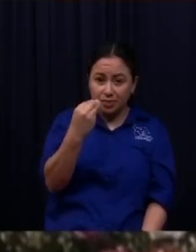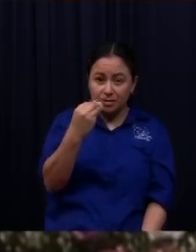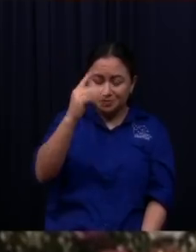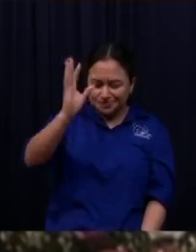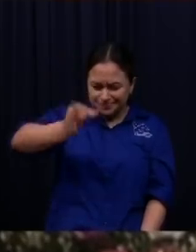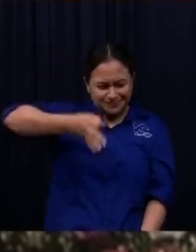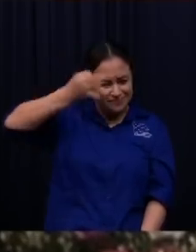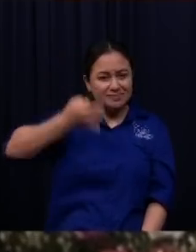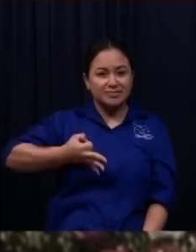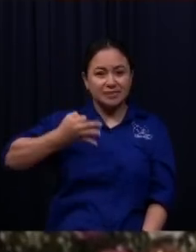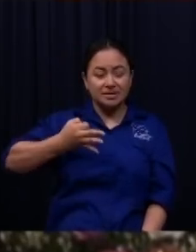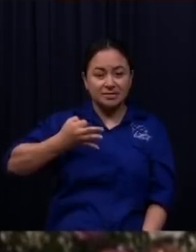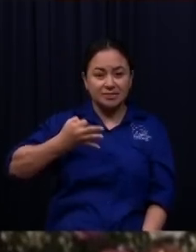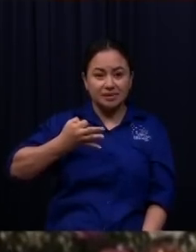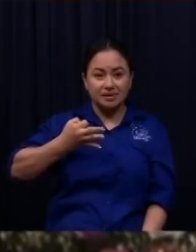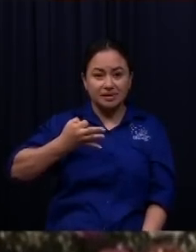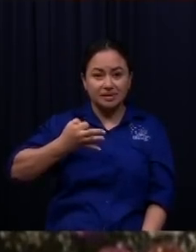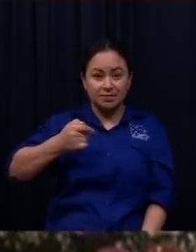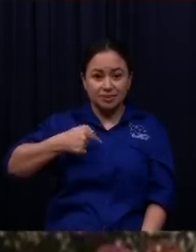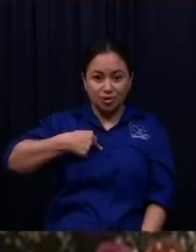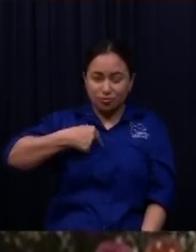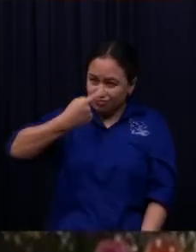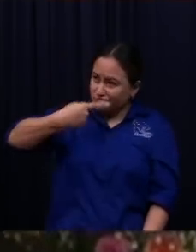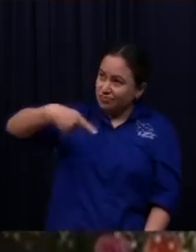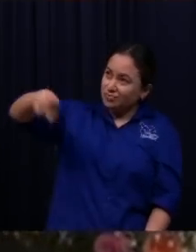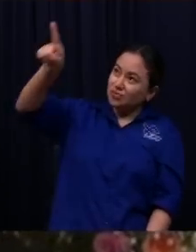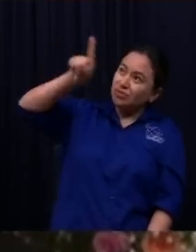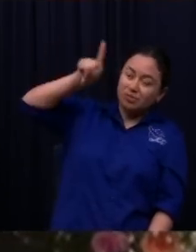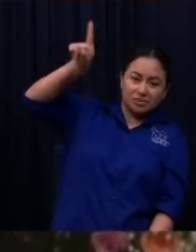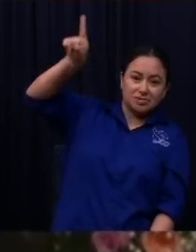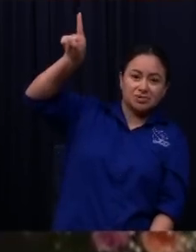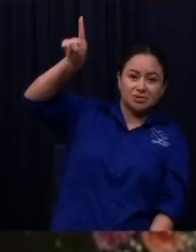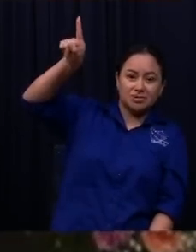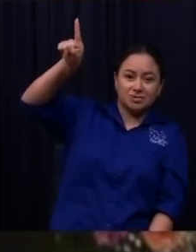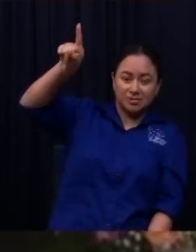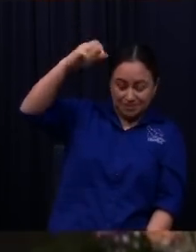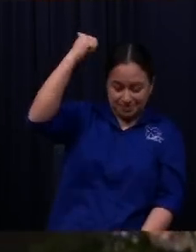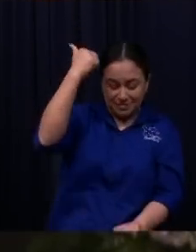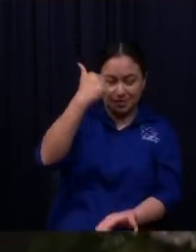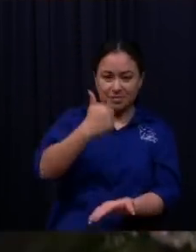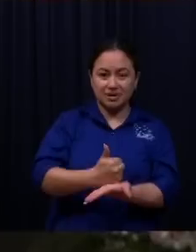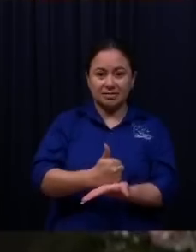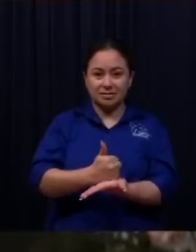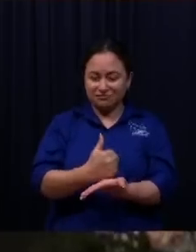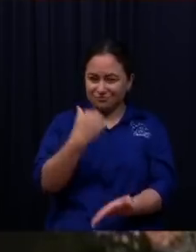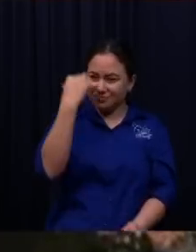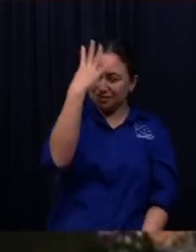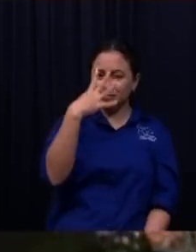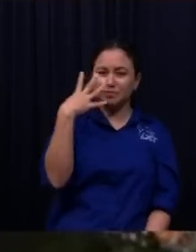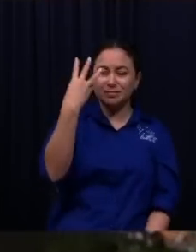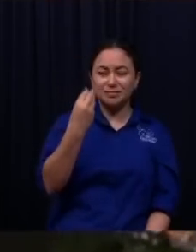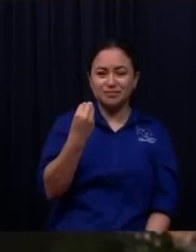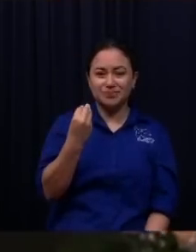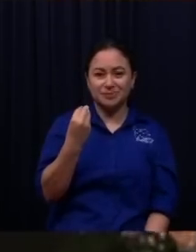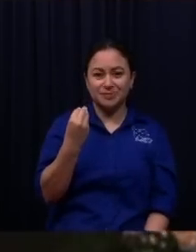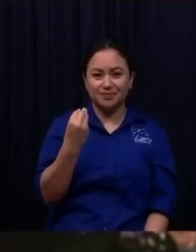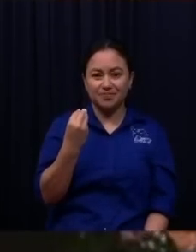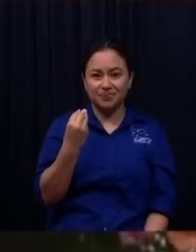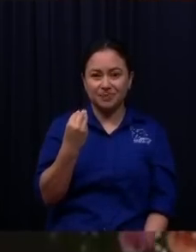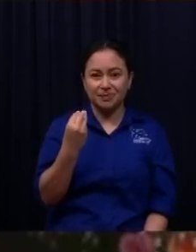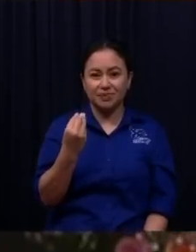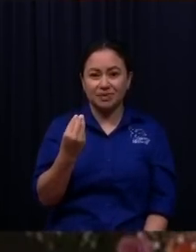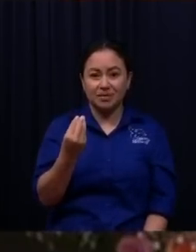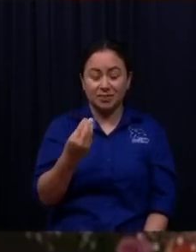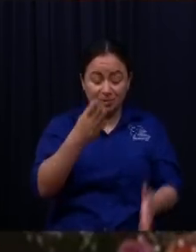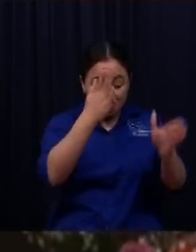certeza y digamos, yo me voy con Él, yo no me quedo. Amén. Es lindo que digamos, preparado